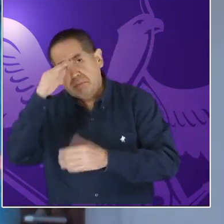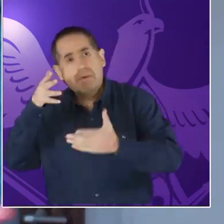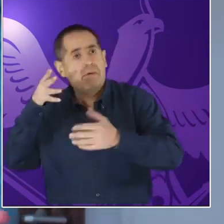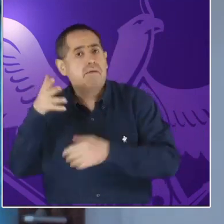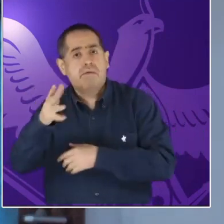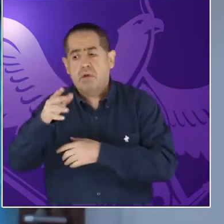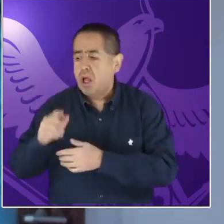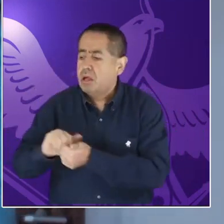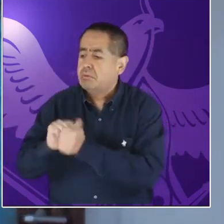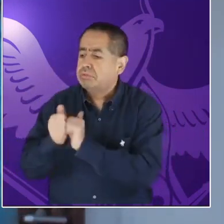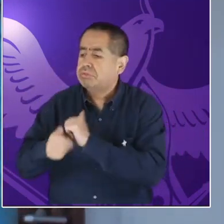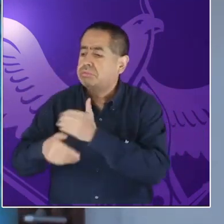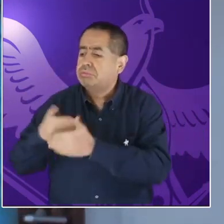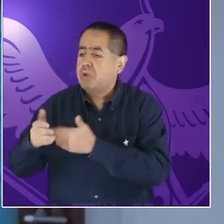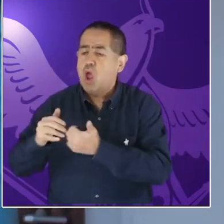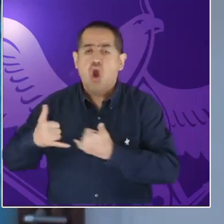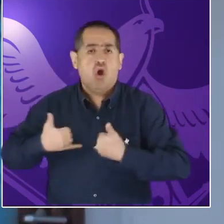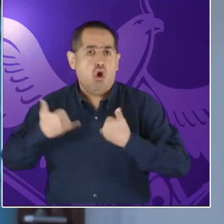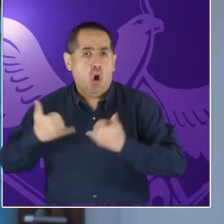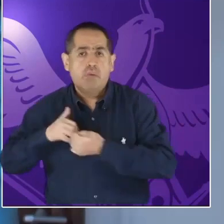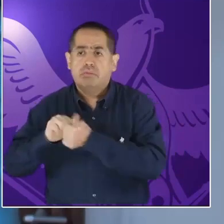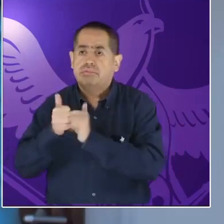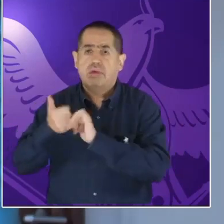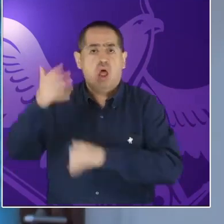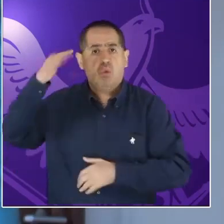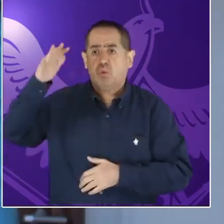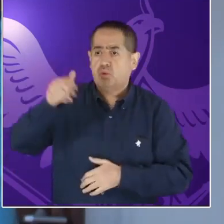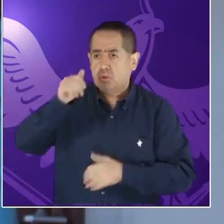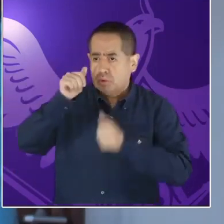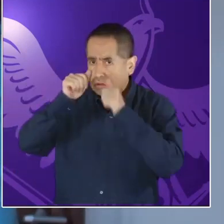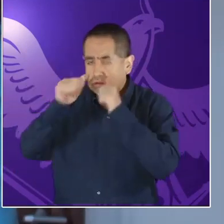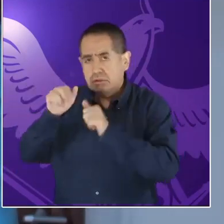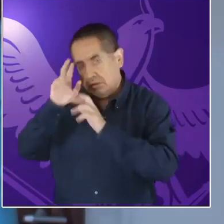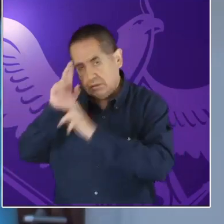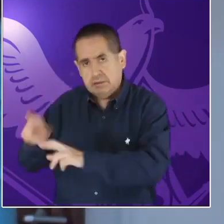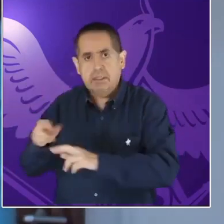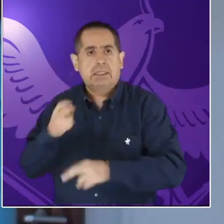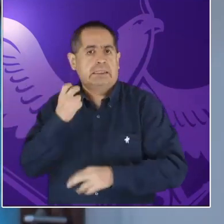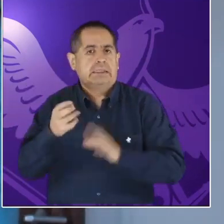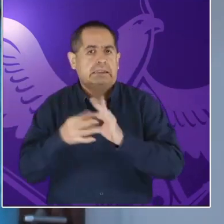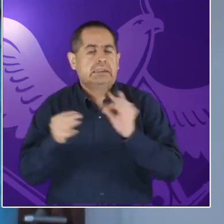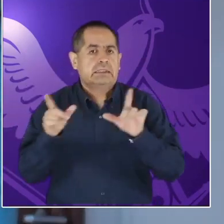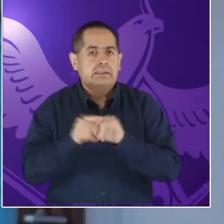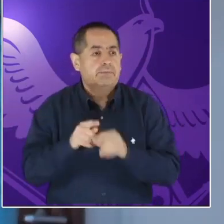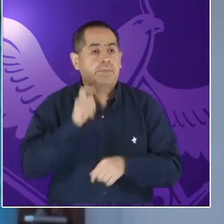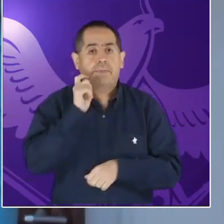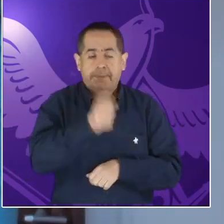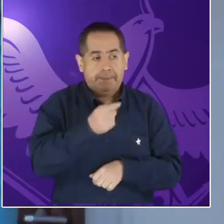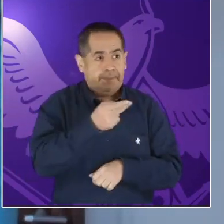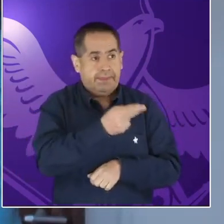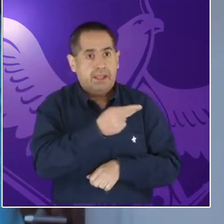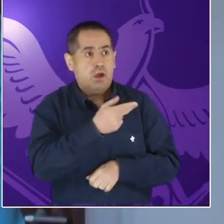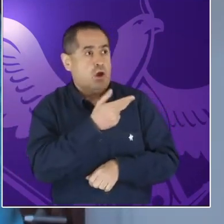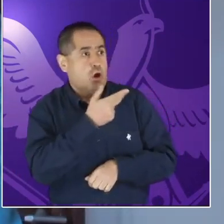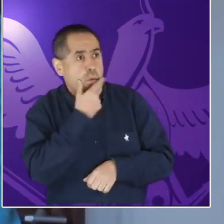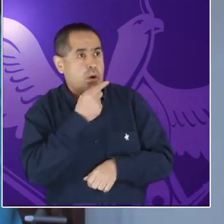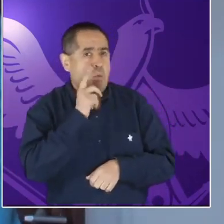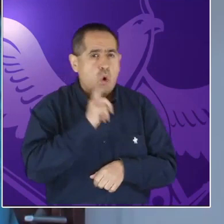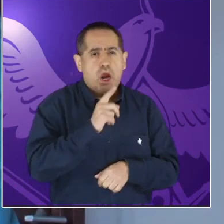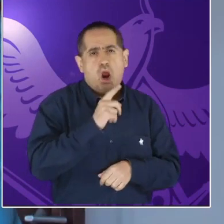los intereses y a los propios proyectos de este niño que va transformándose en adolescente y luego, ¿verdad?, en una persona adulta.